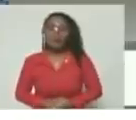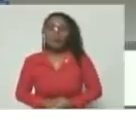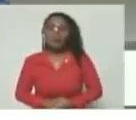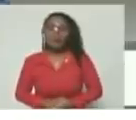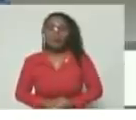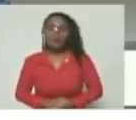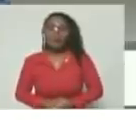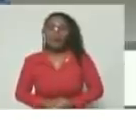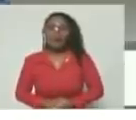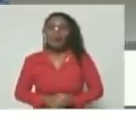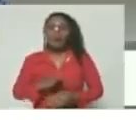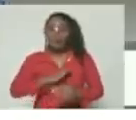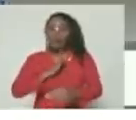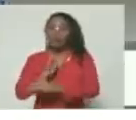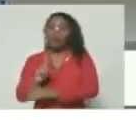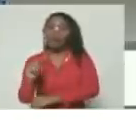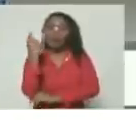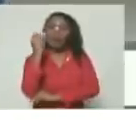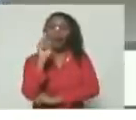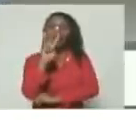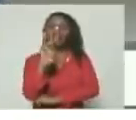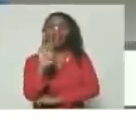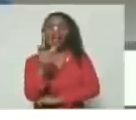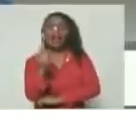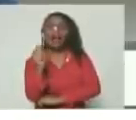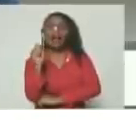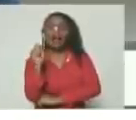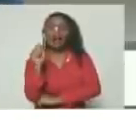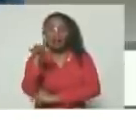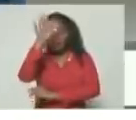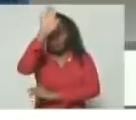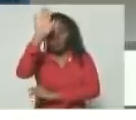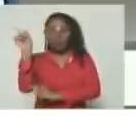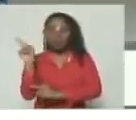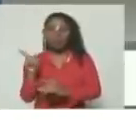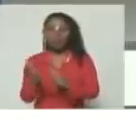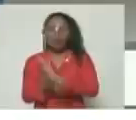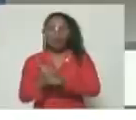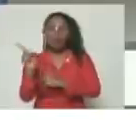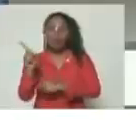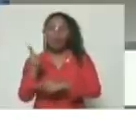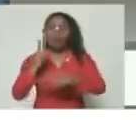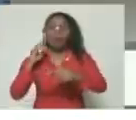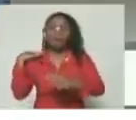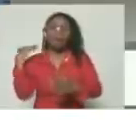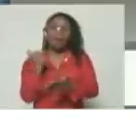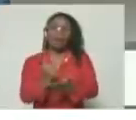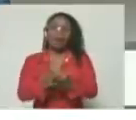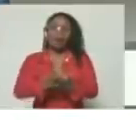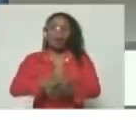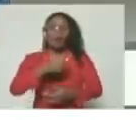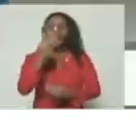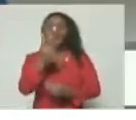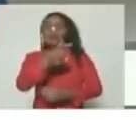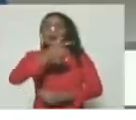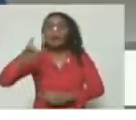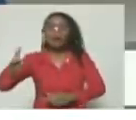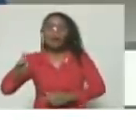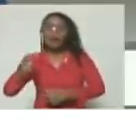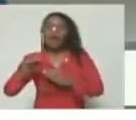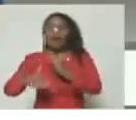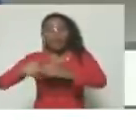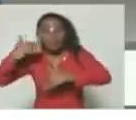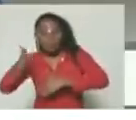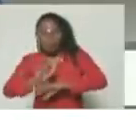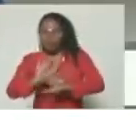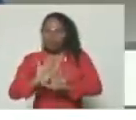Le caímos a La Vega primero, y ellos reaccionaron y mataron gente inocente esos días. Luego ya sabemos